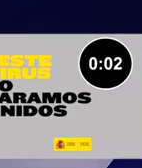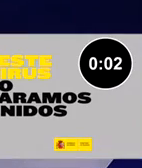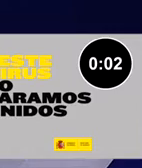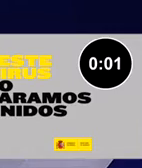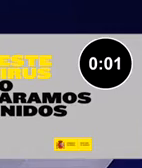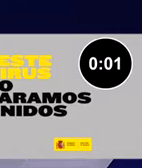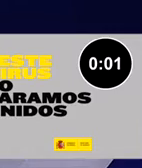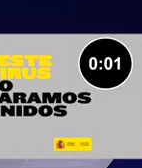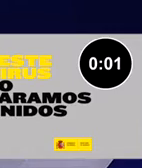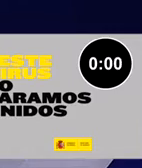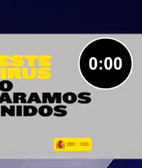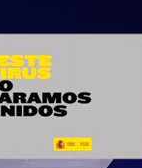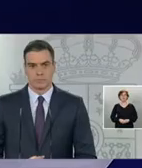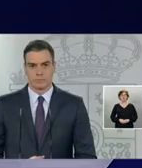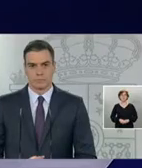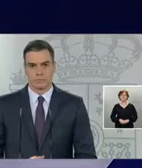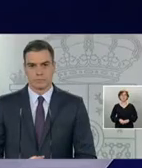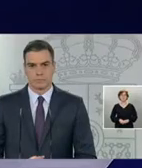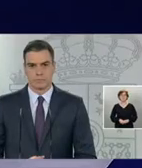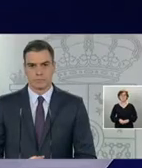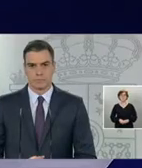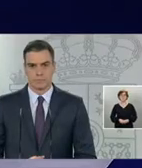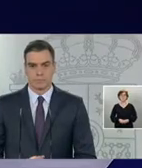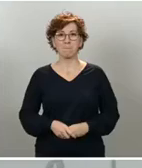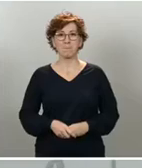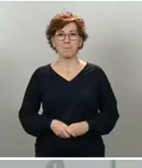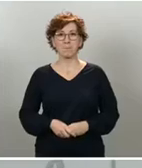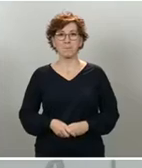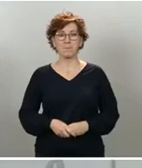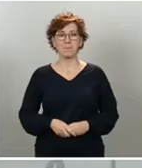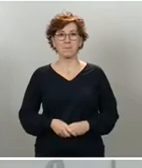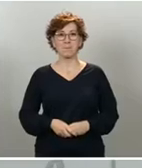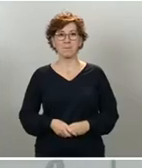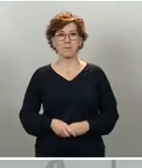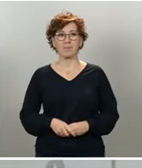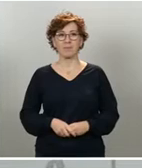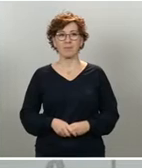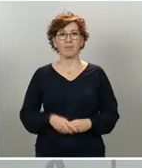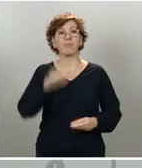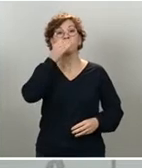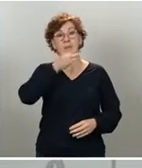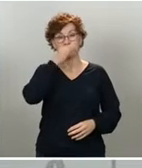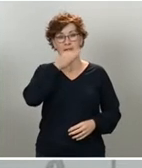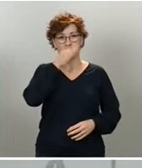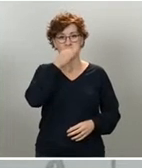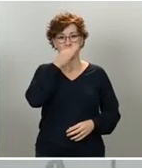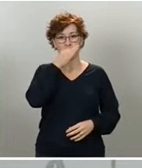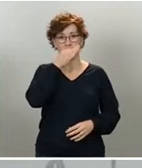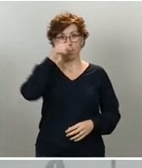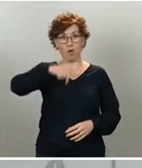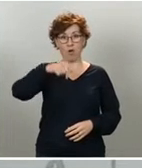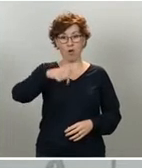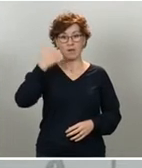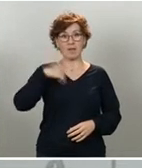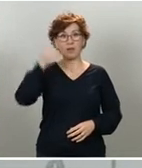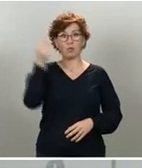de alarma, pero les vamos a ofrecer sus palabras, como siempre, en directo. Buenas tardes. Hoy hace ya 7 semanas desde que